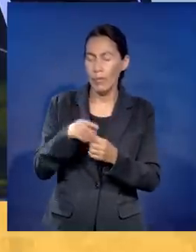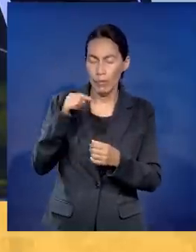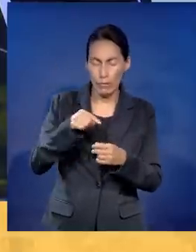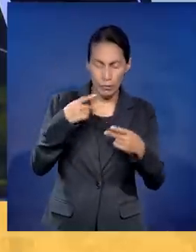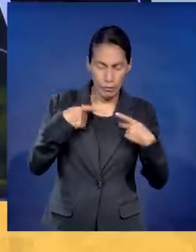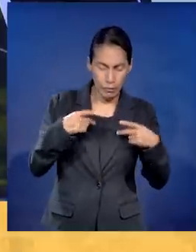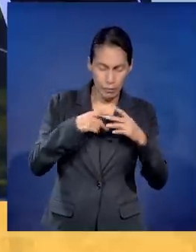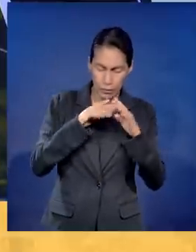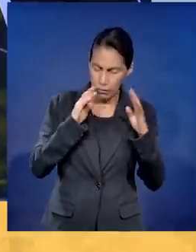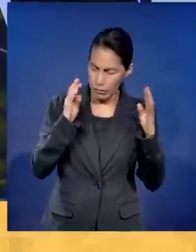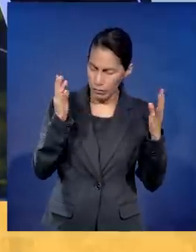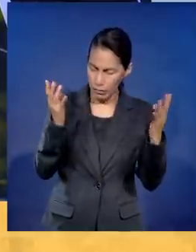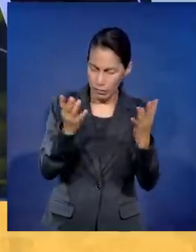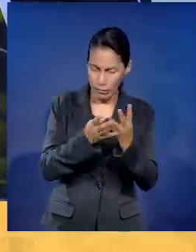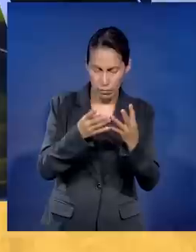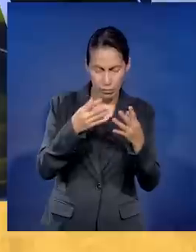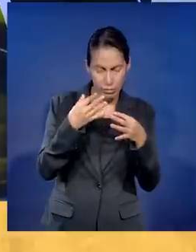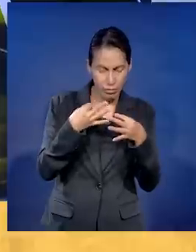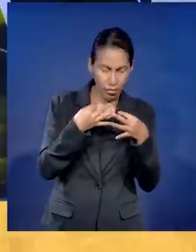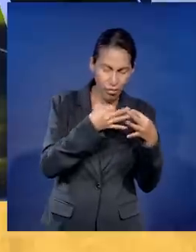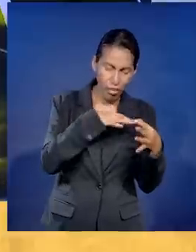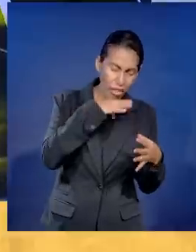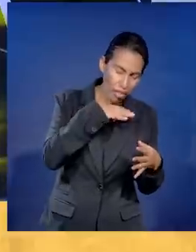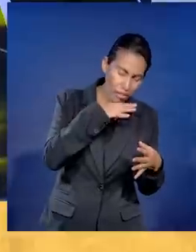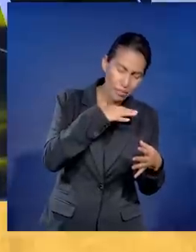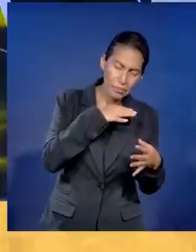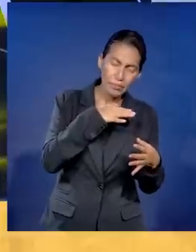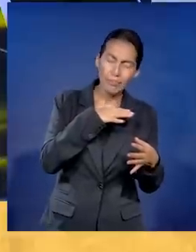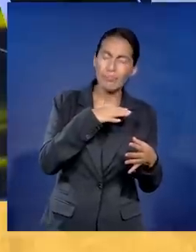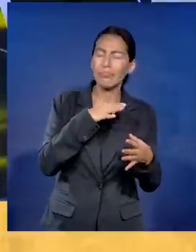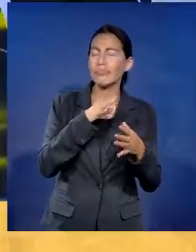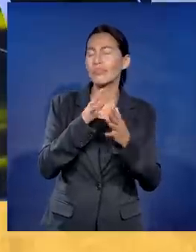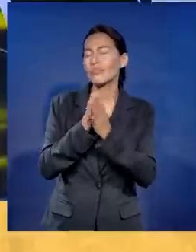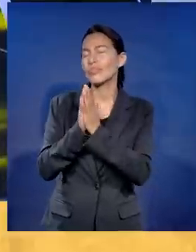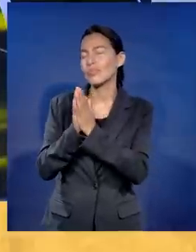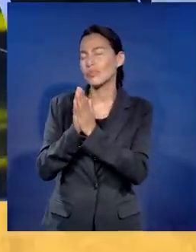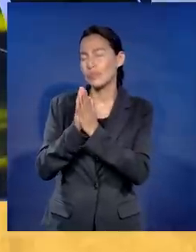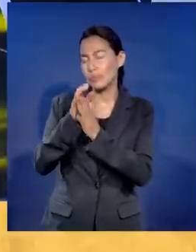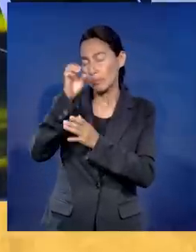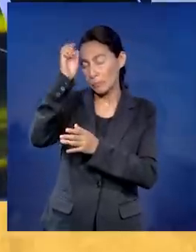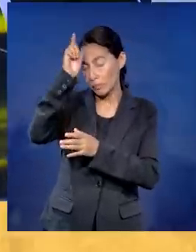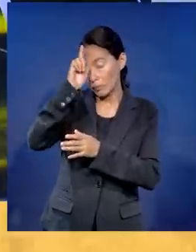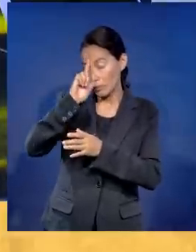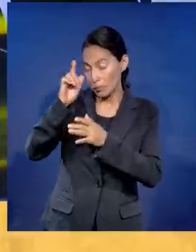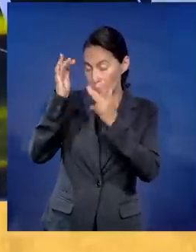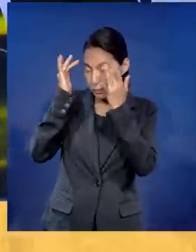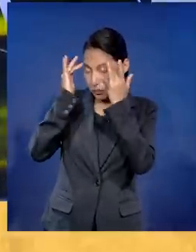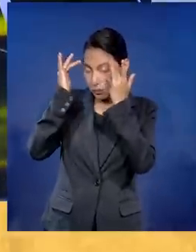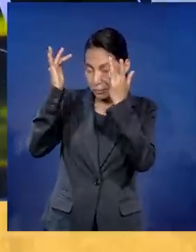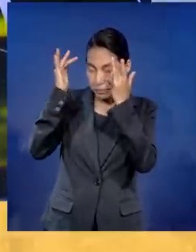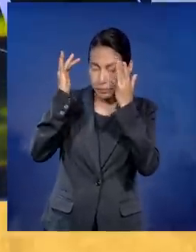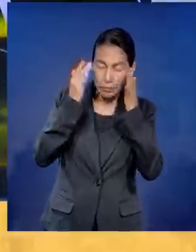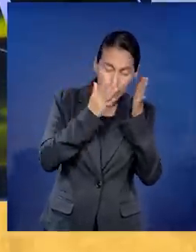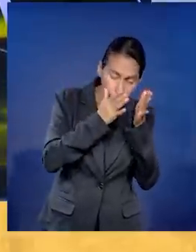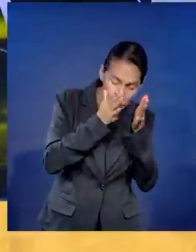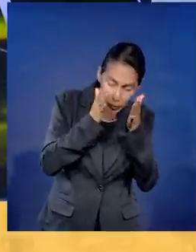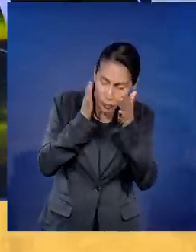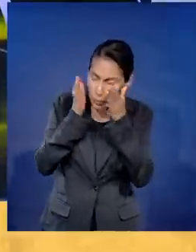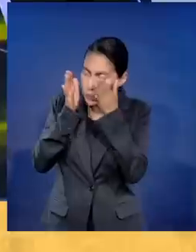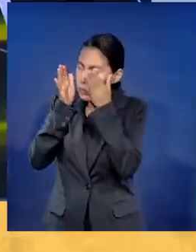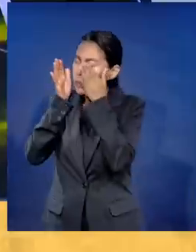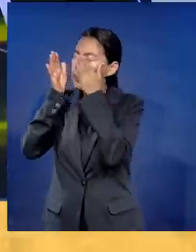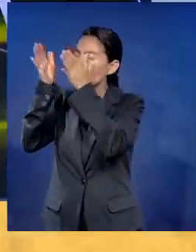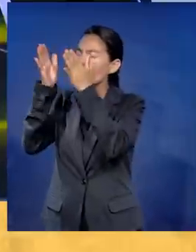y puede haber muchas razones para distraernos rogamos que el espíritu santo nos ayude a